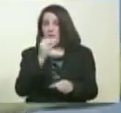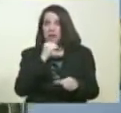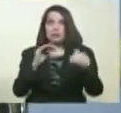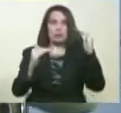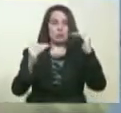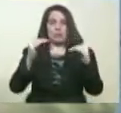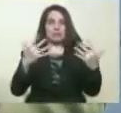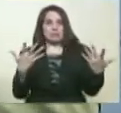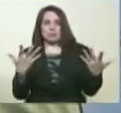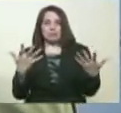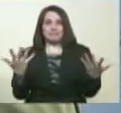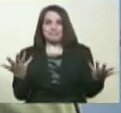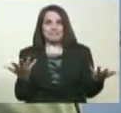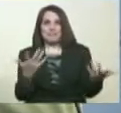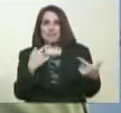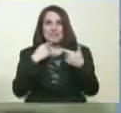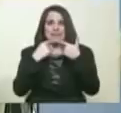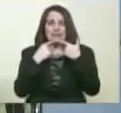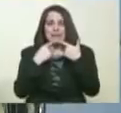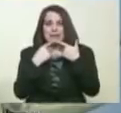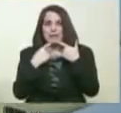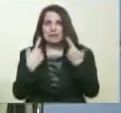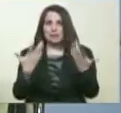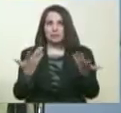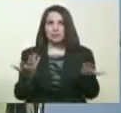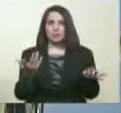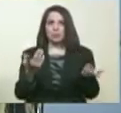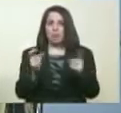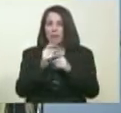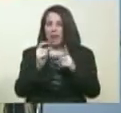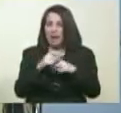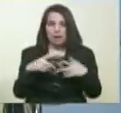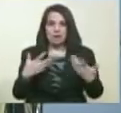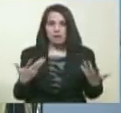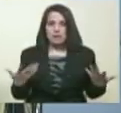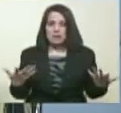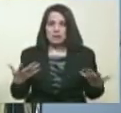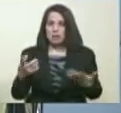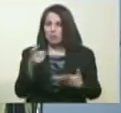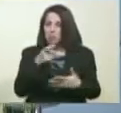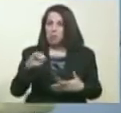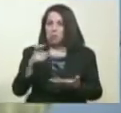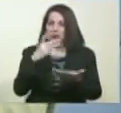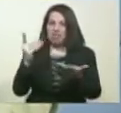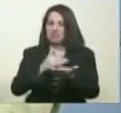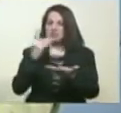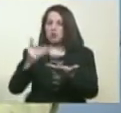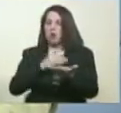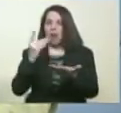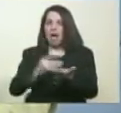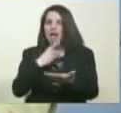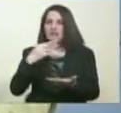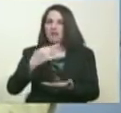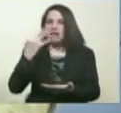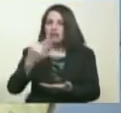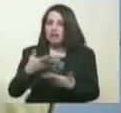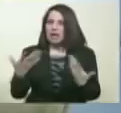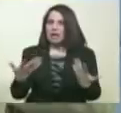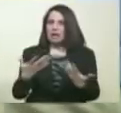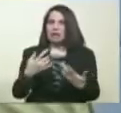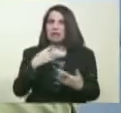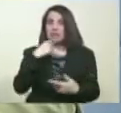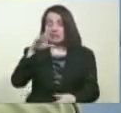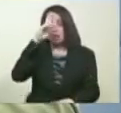No hay palabra para calificarlo. Usted busca en el diccionario real de la academia, allá que emiten en